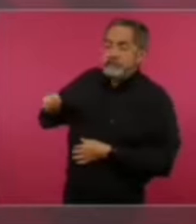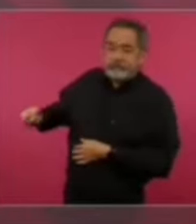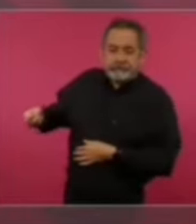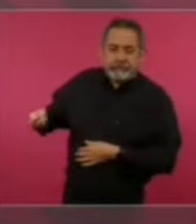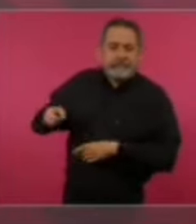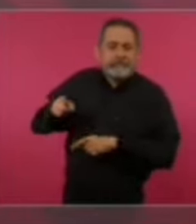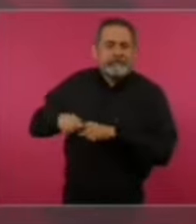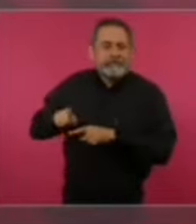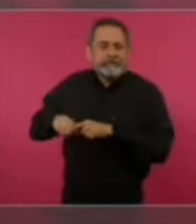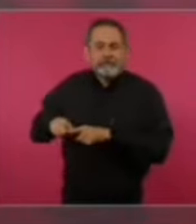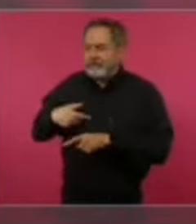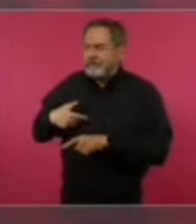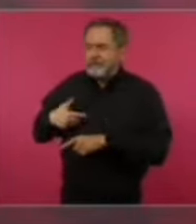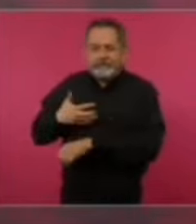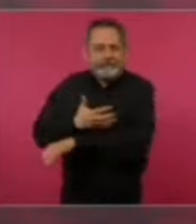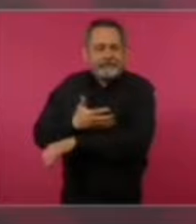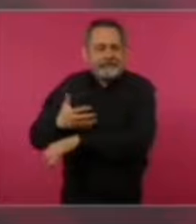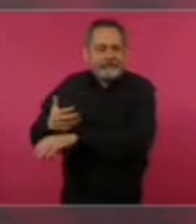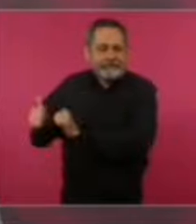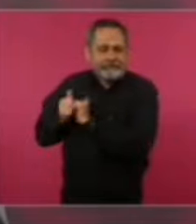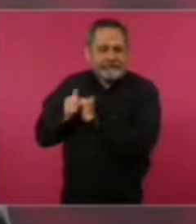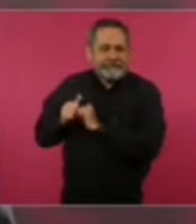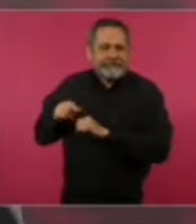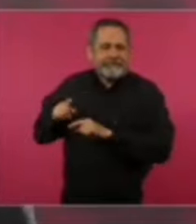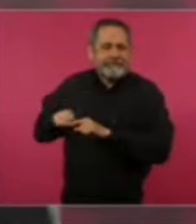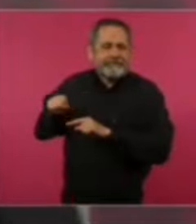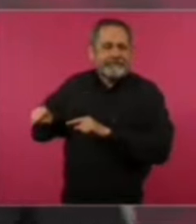a quien era